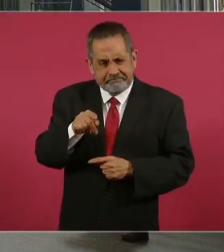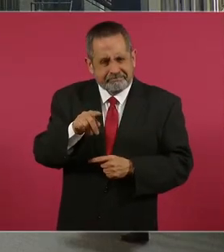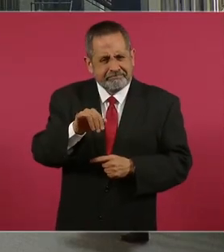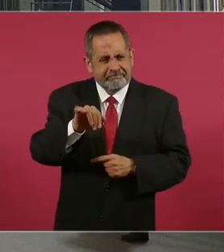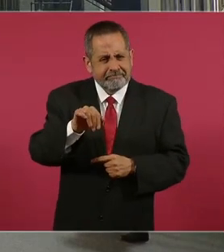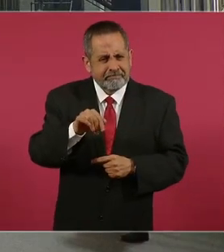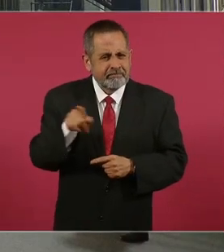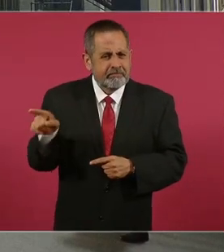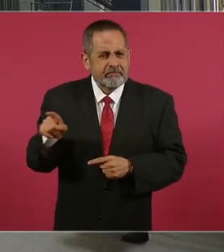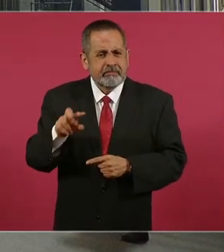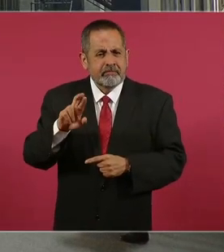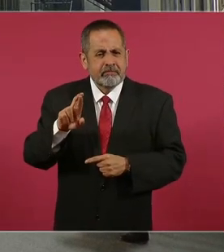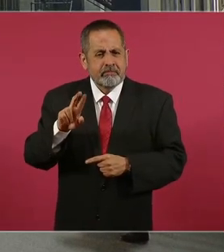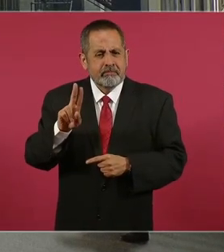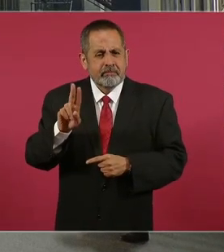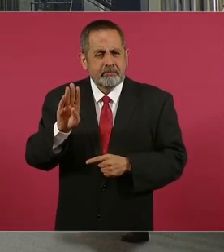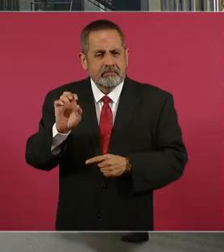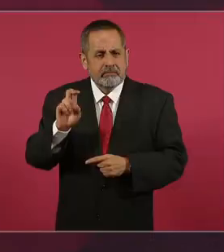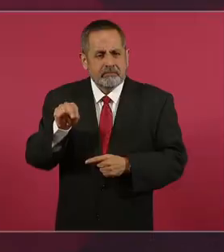Rubén Darío,